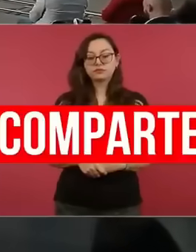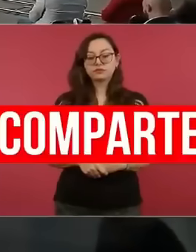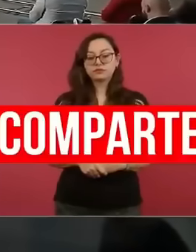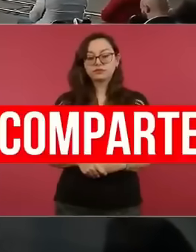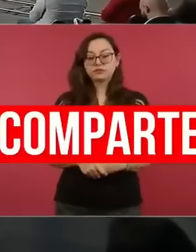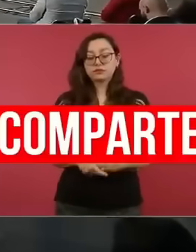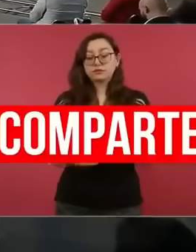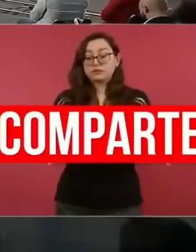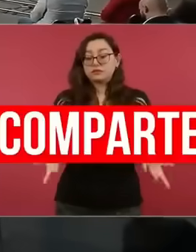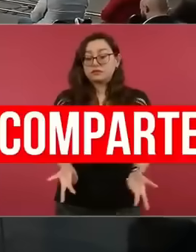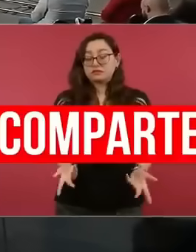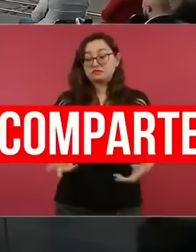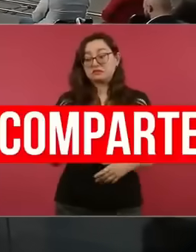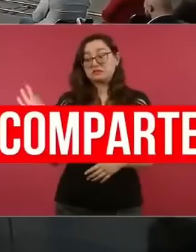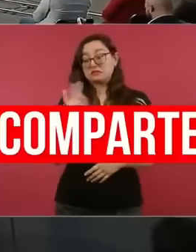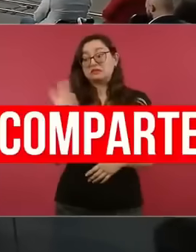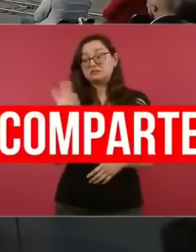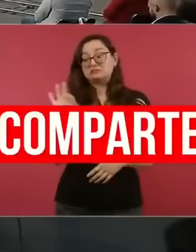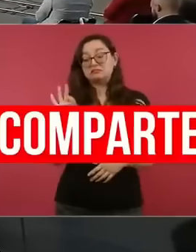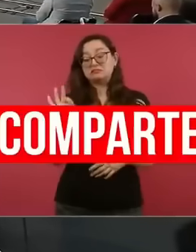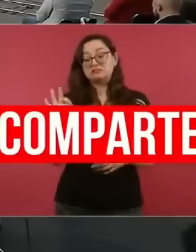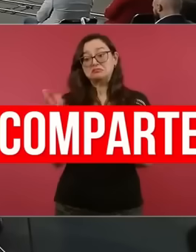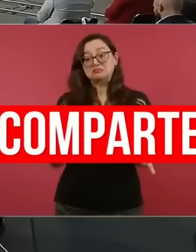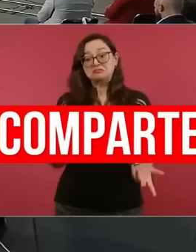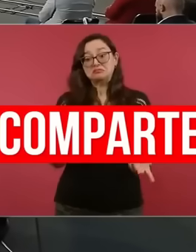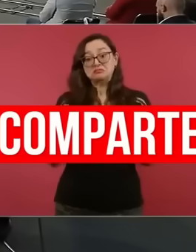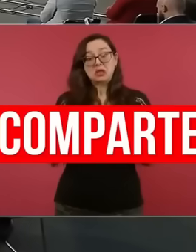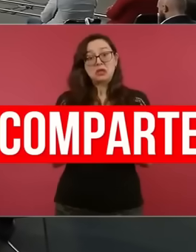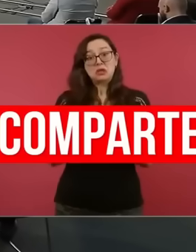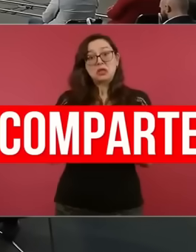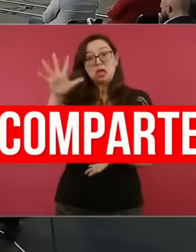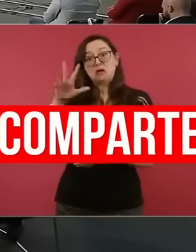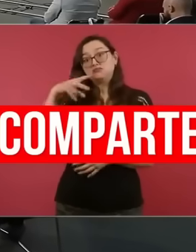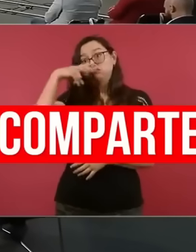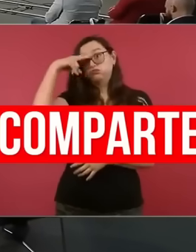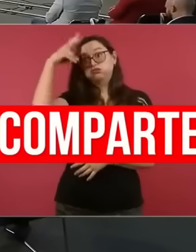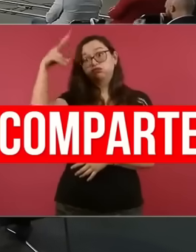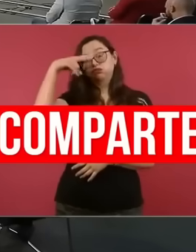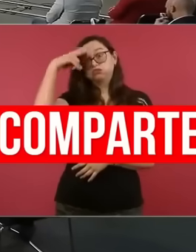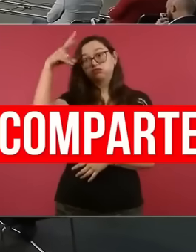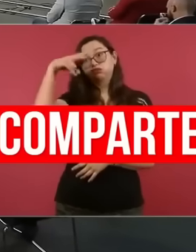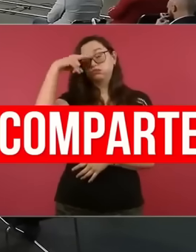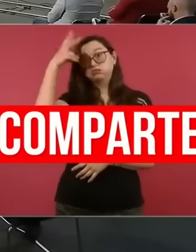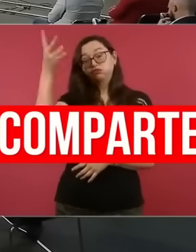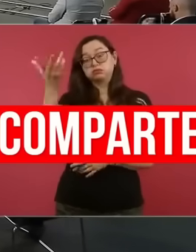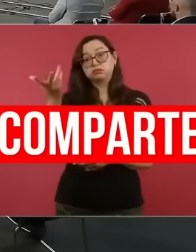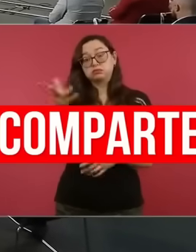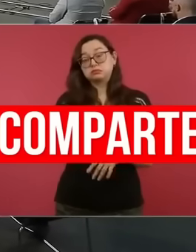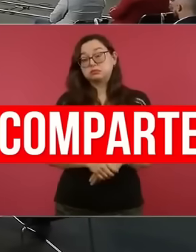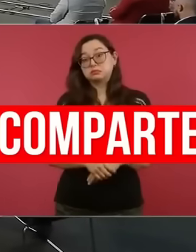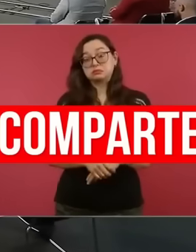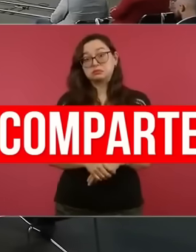la irracionalidad, ¿no?, nos llevara a